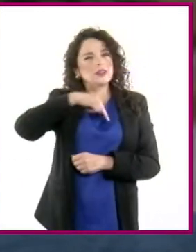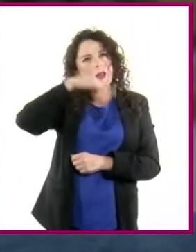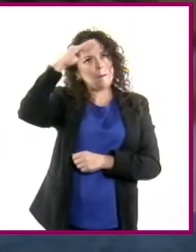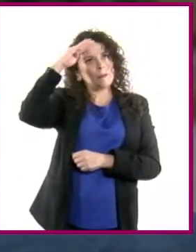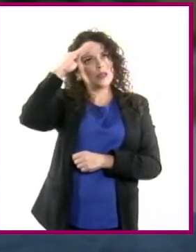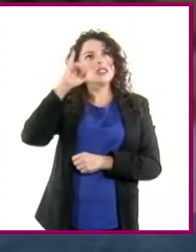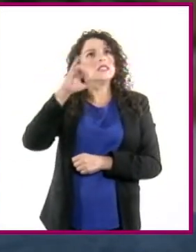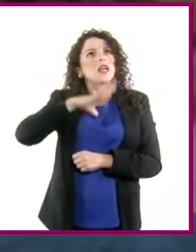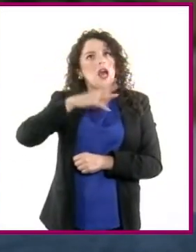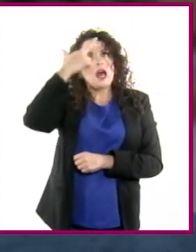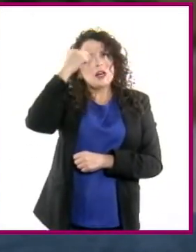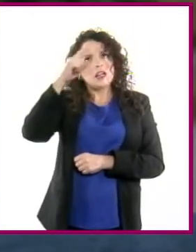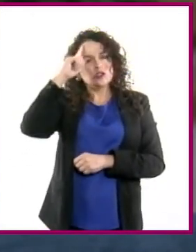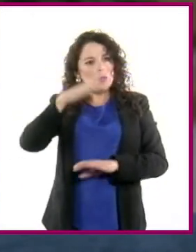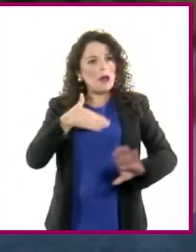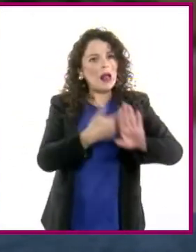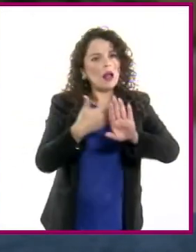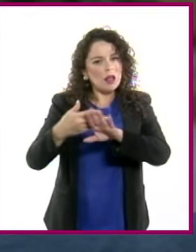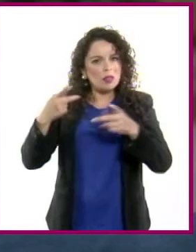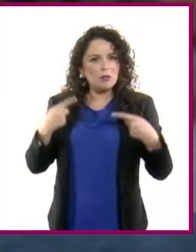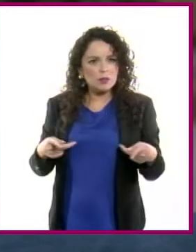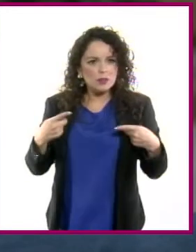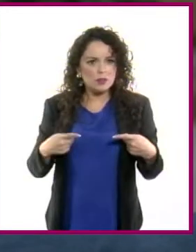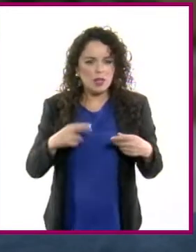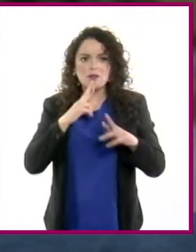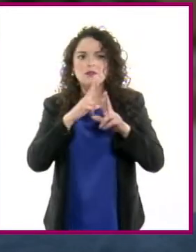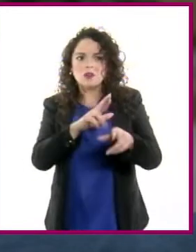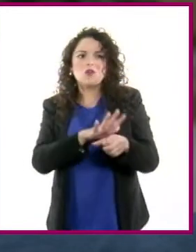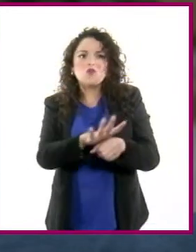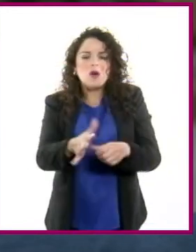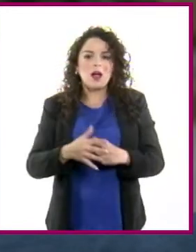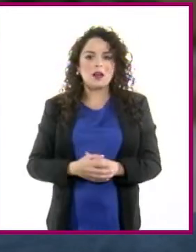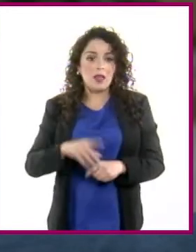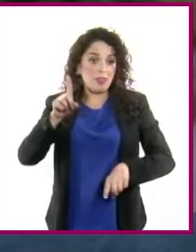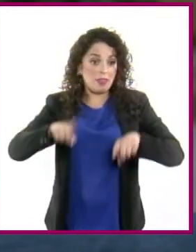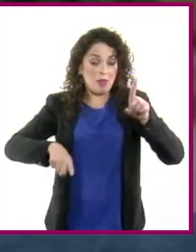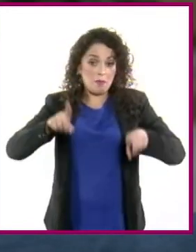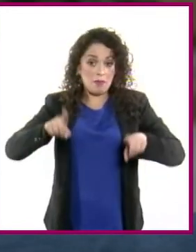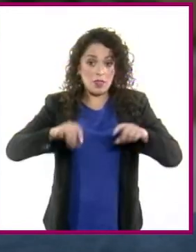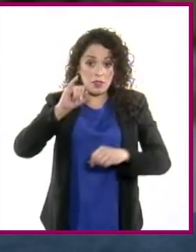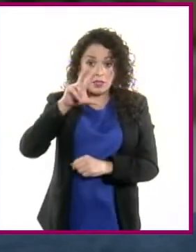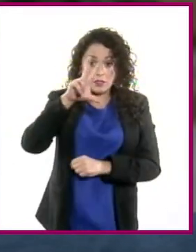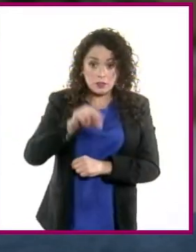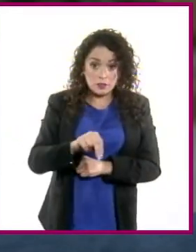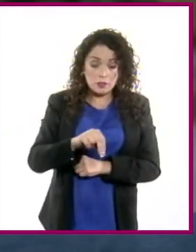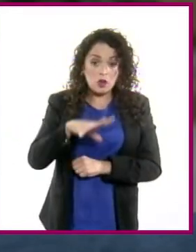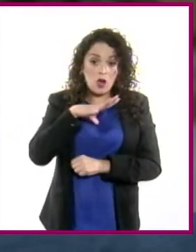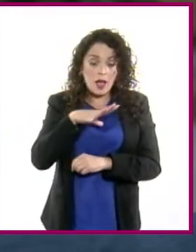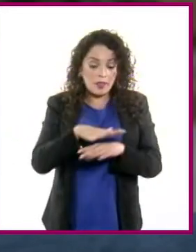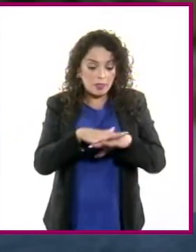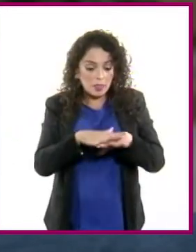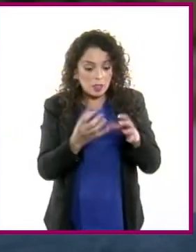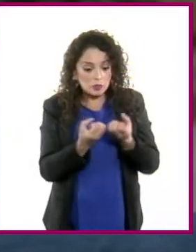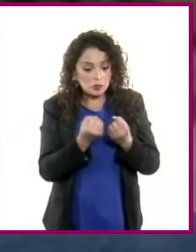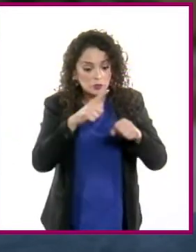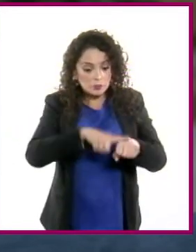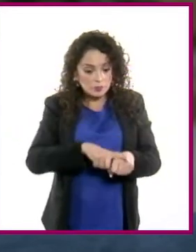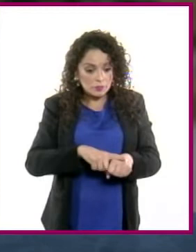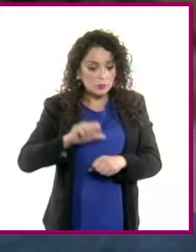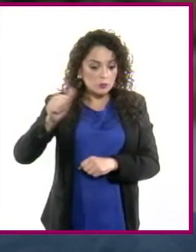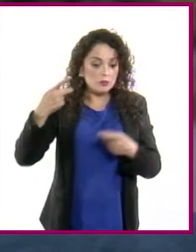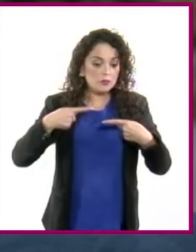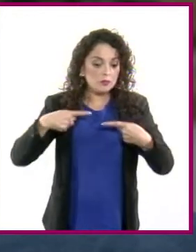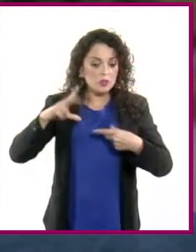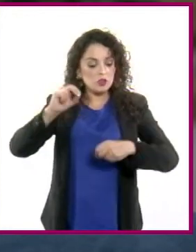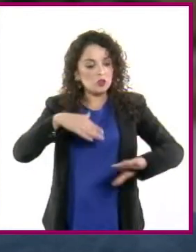¿no? Parece que la respuesta depende de si creemos o no que se pueda construir un tejido social sin que nadie agreda